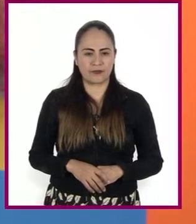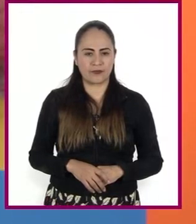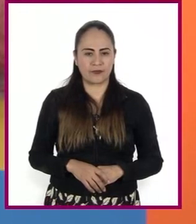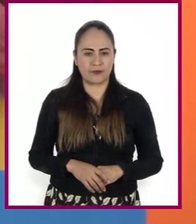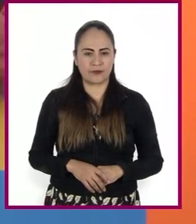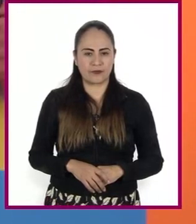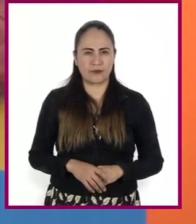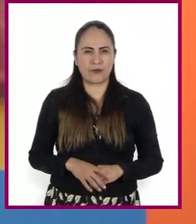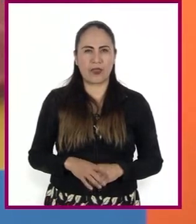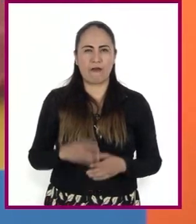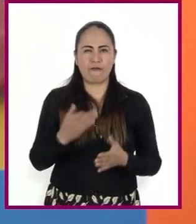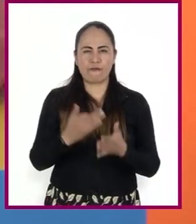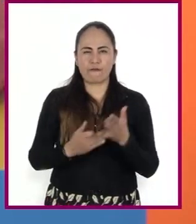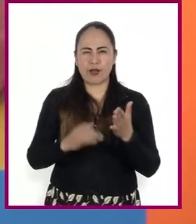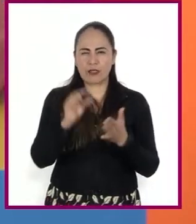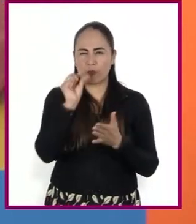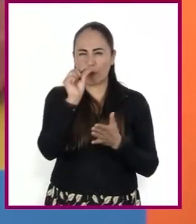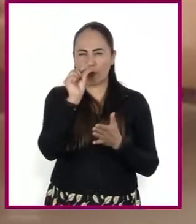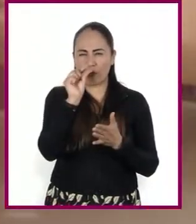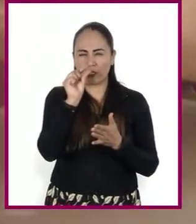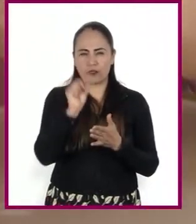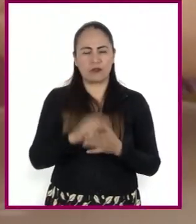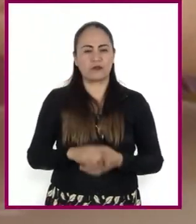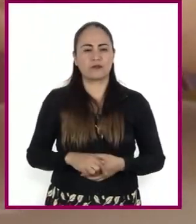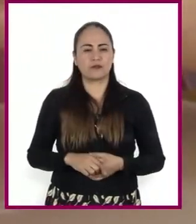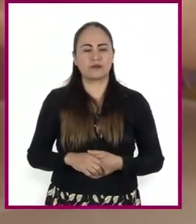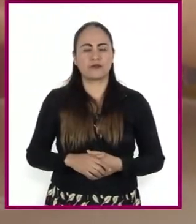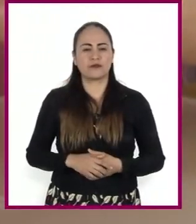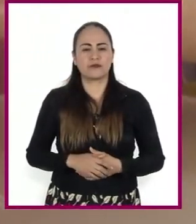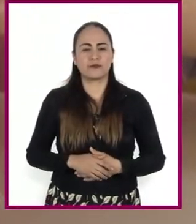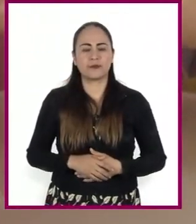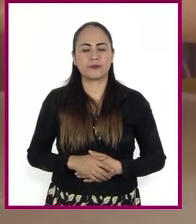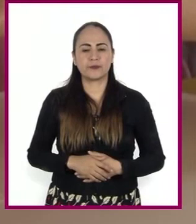Creo que falta un poquito más de calor arriba.